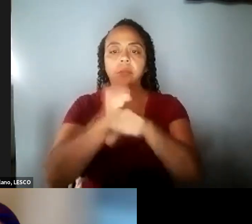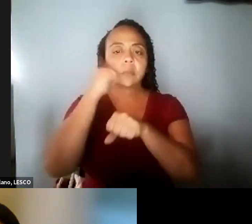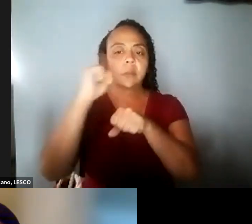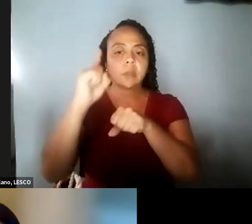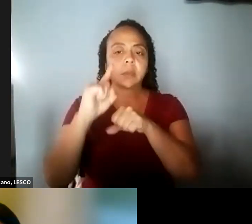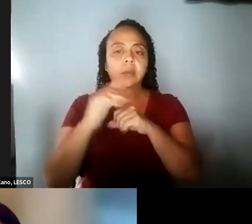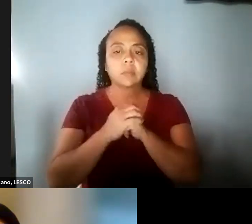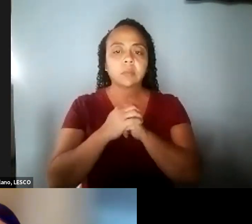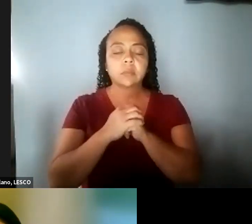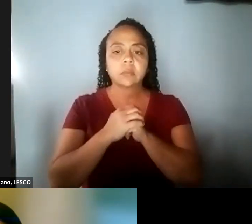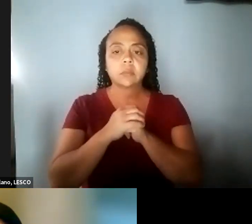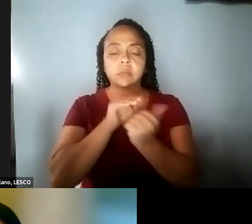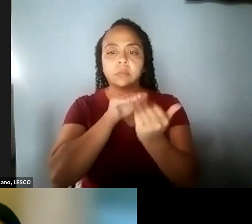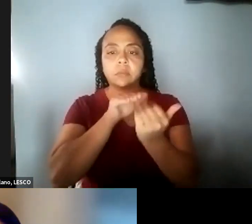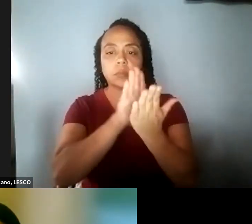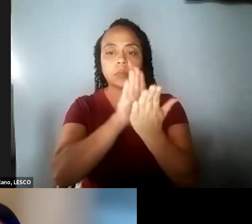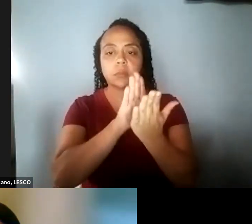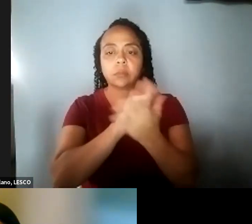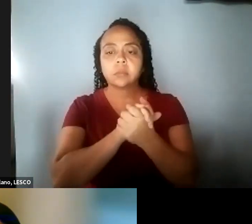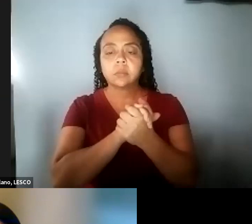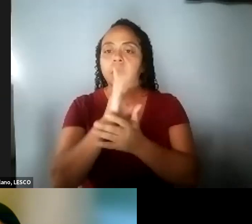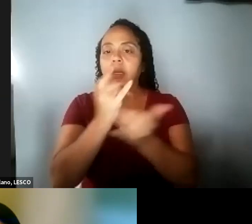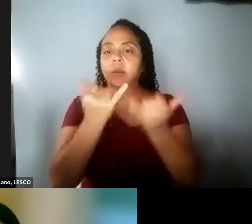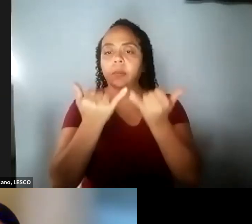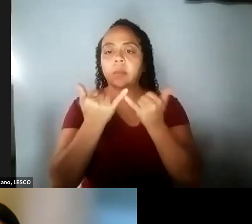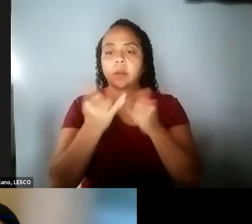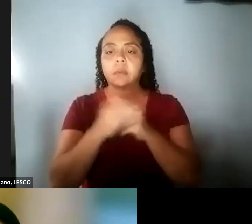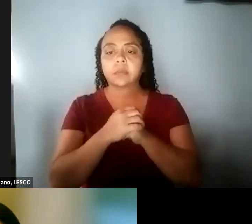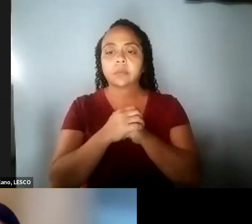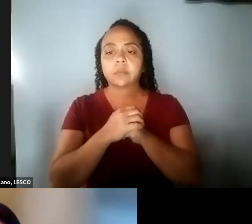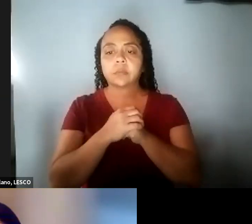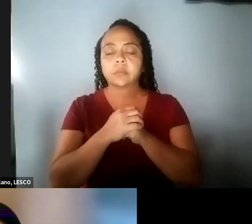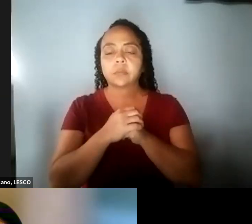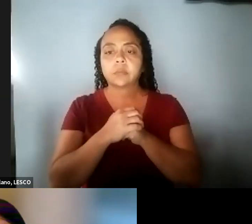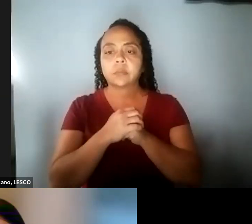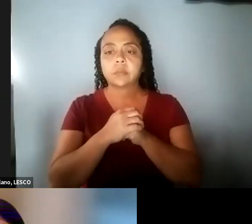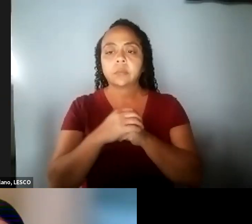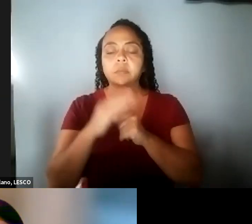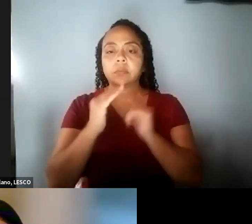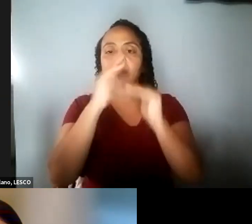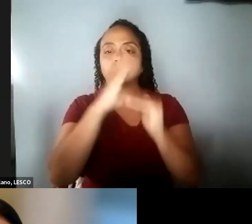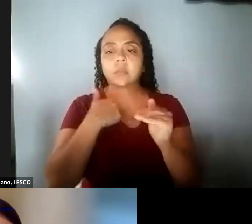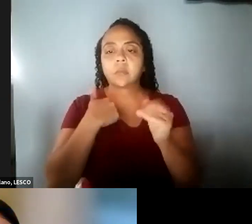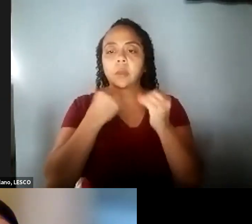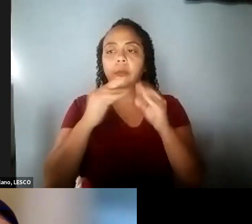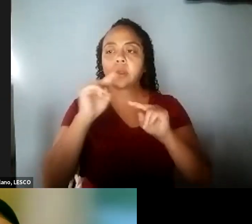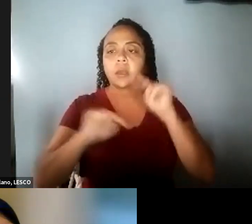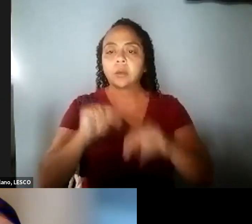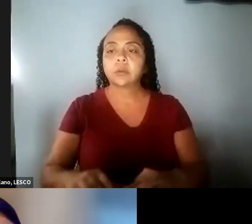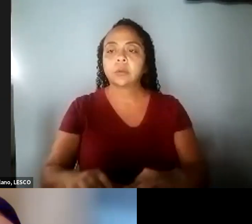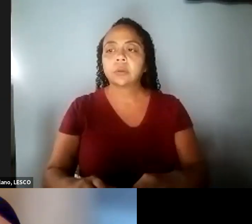esto desde la pandemia actualmente pues nos encontramos en una fase de nivelación tenemos múltiples negocios dentro de la corporación